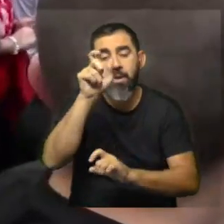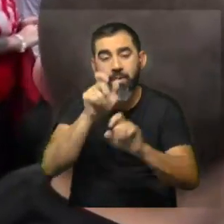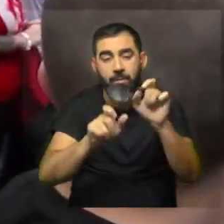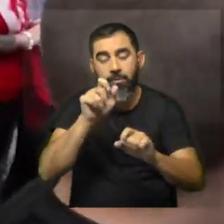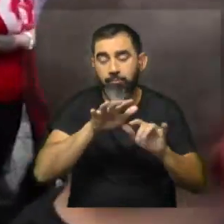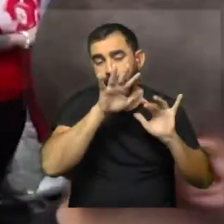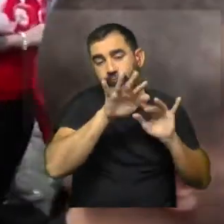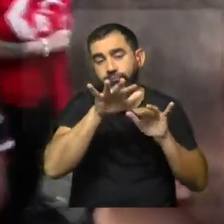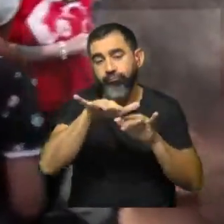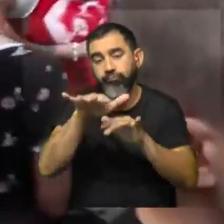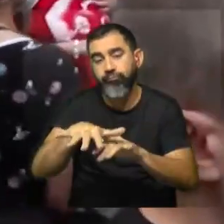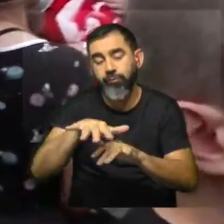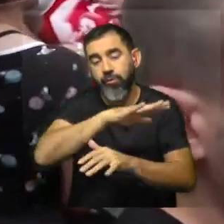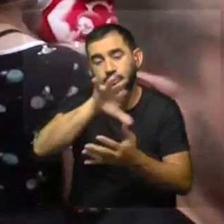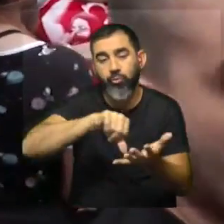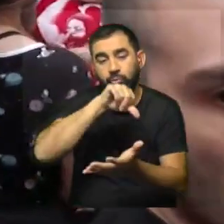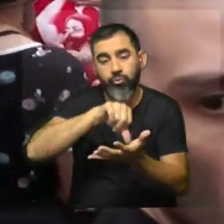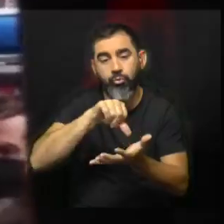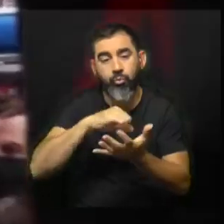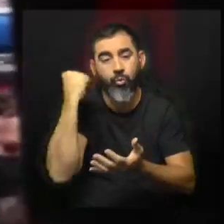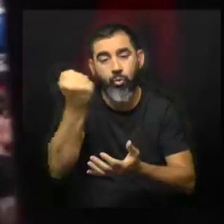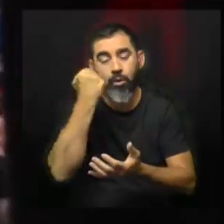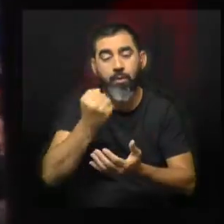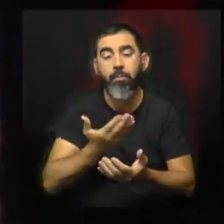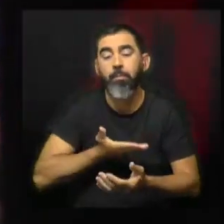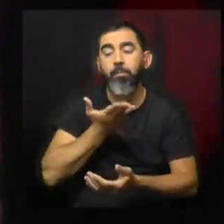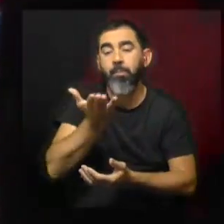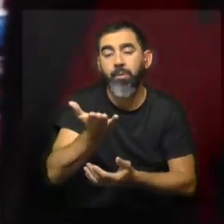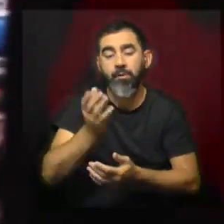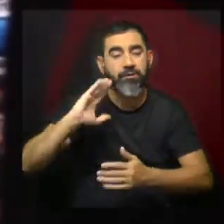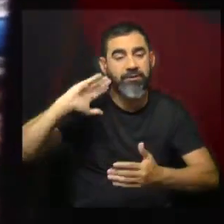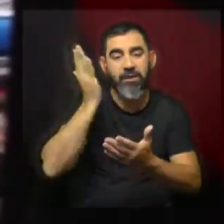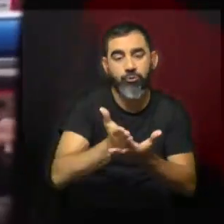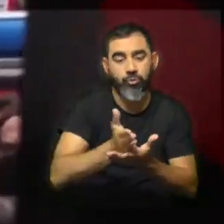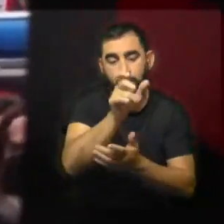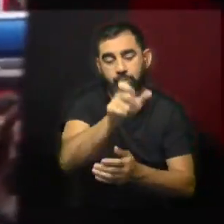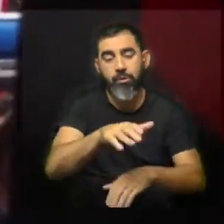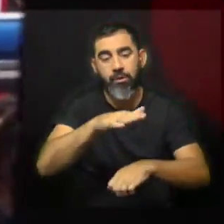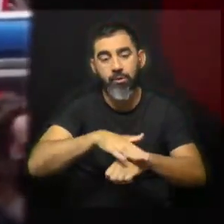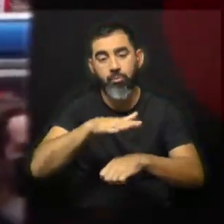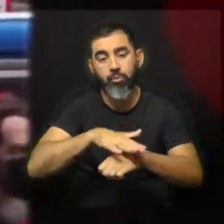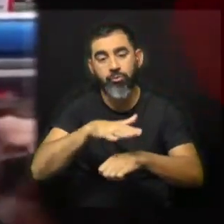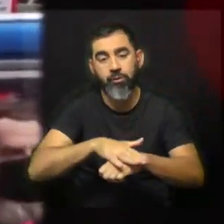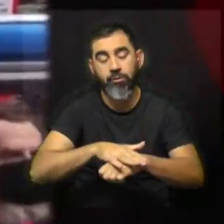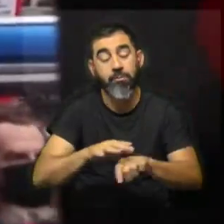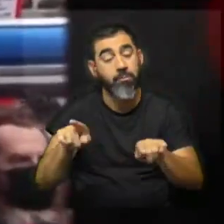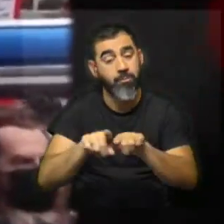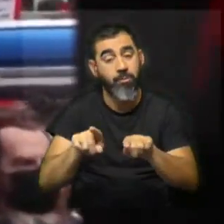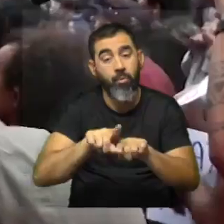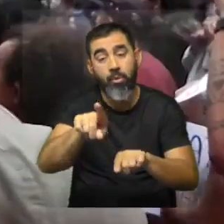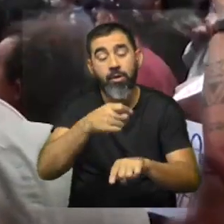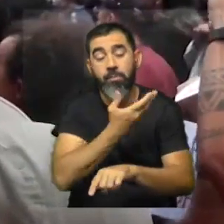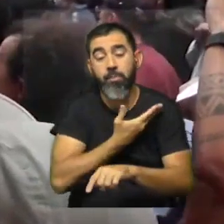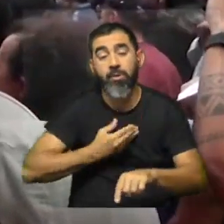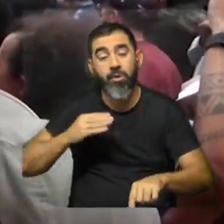manifestaron en las principales ciudades. Los manifestantes pidieron que se castigue a los que participaron en los desmanes, al igual que al expresidente